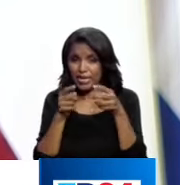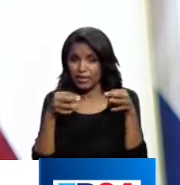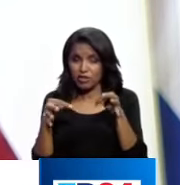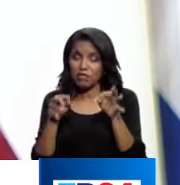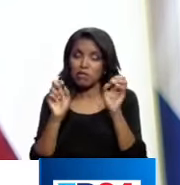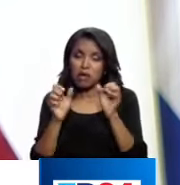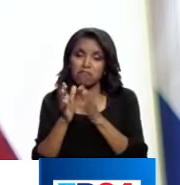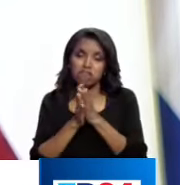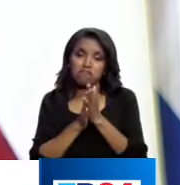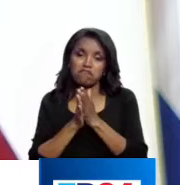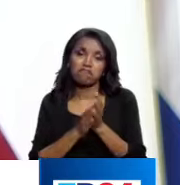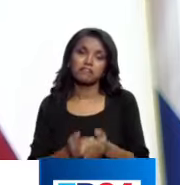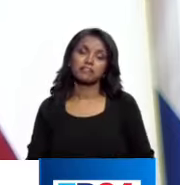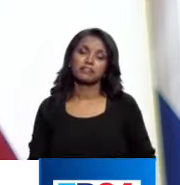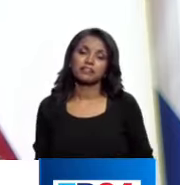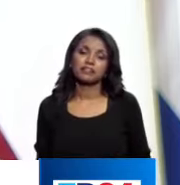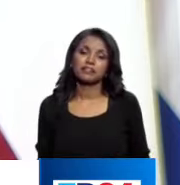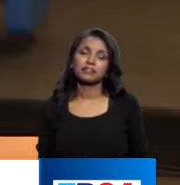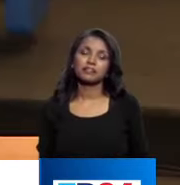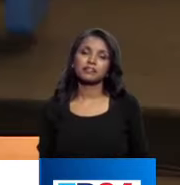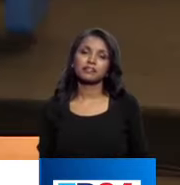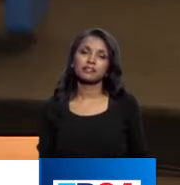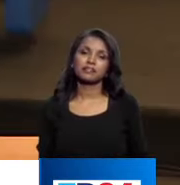del sector turístico.